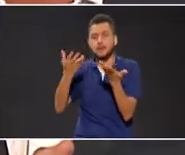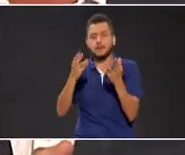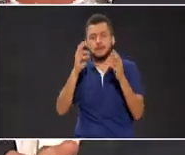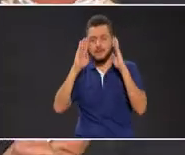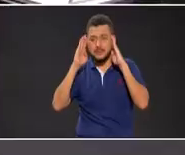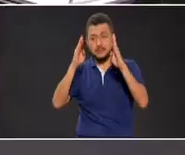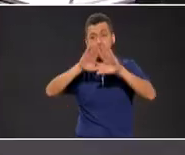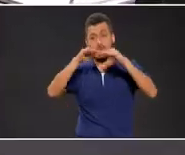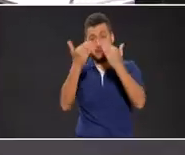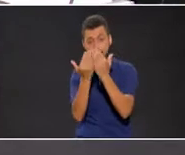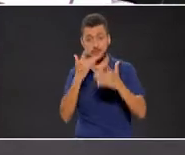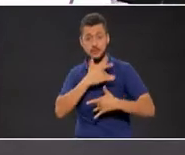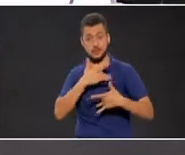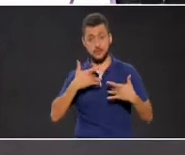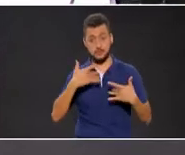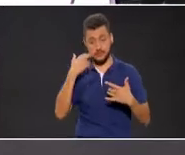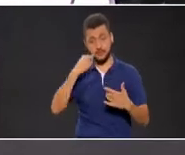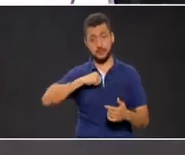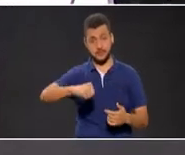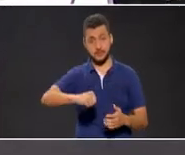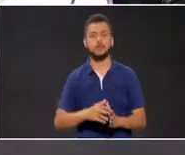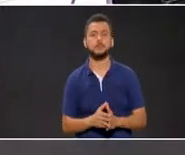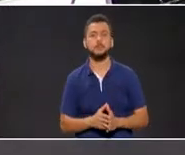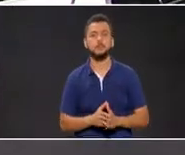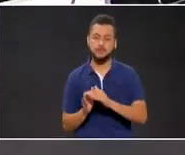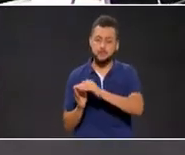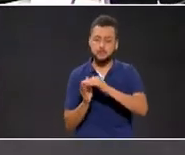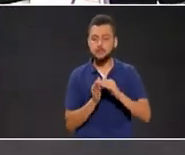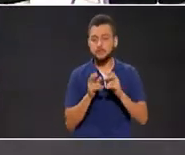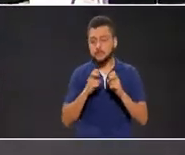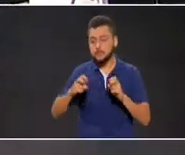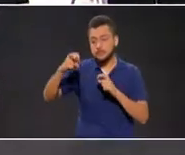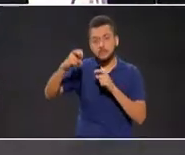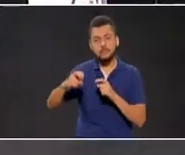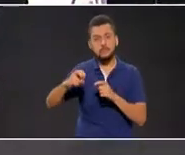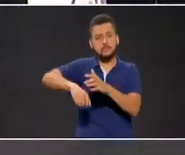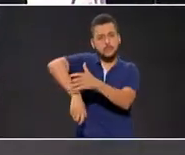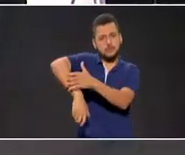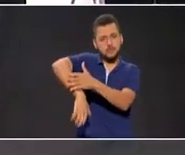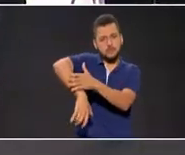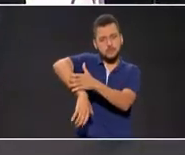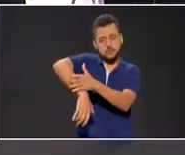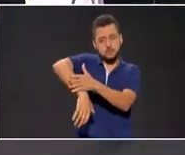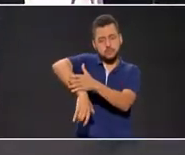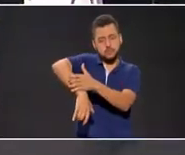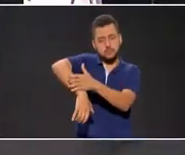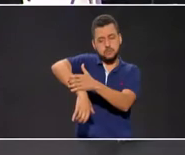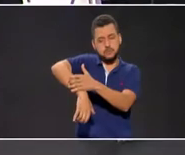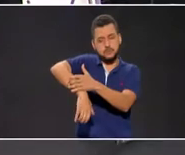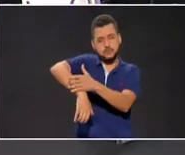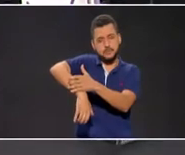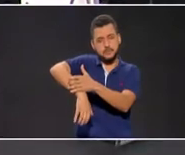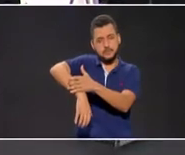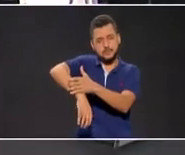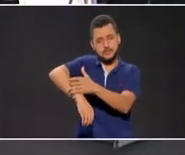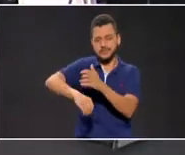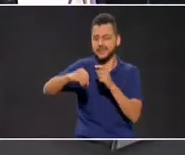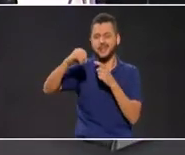muy bien ahora el turno es para el candidato luis fernando muñoz que saca una pelota miremos qué número le